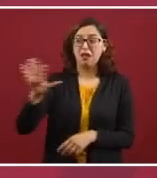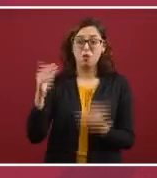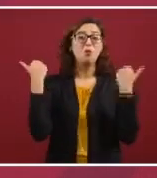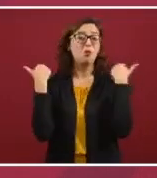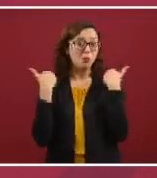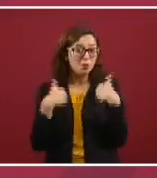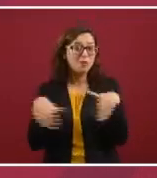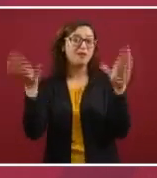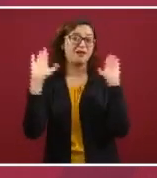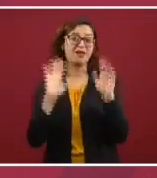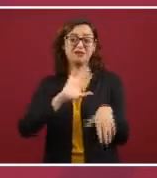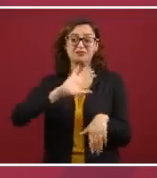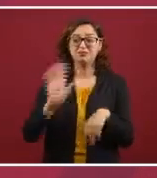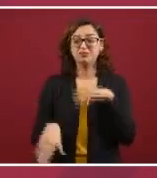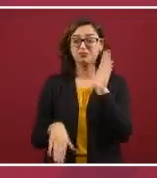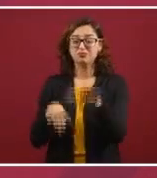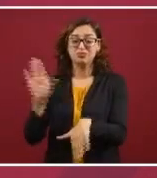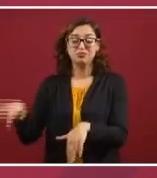Hoy,